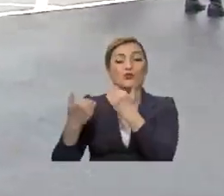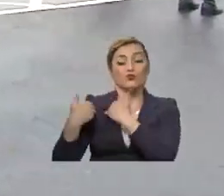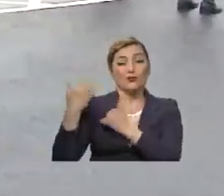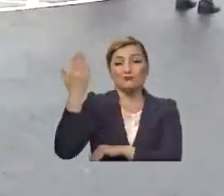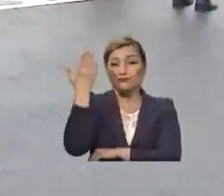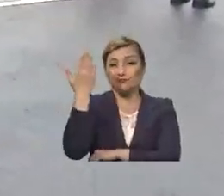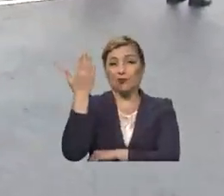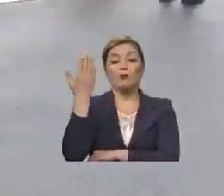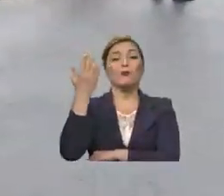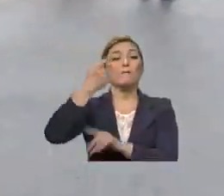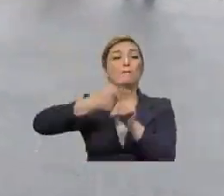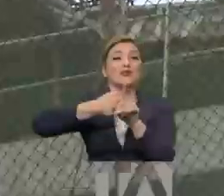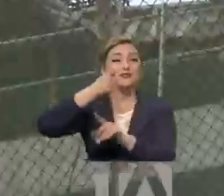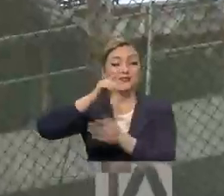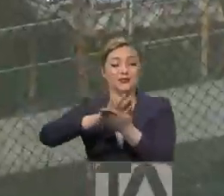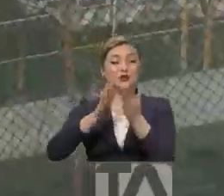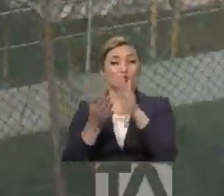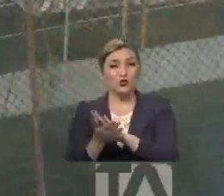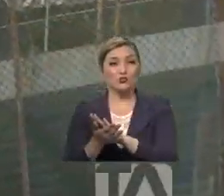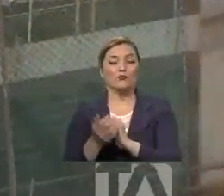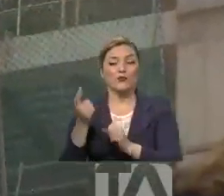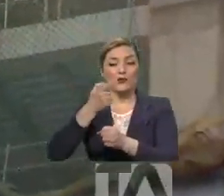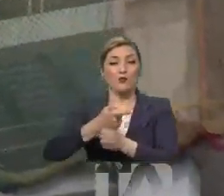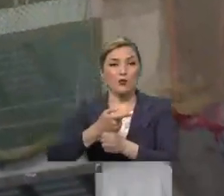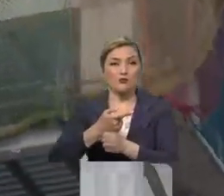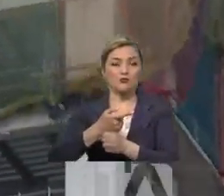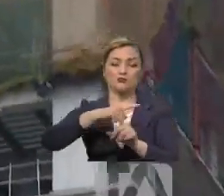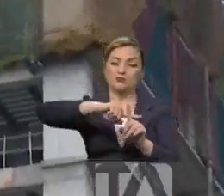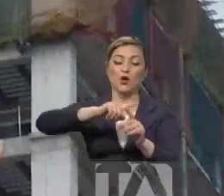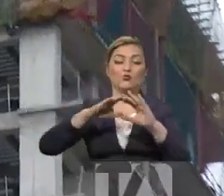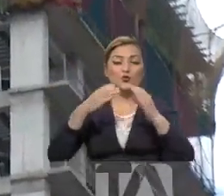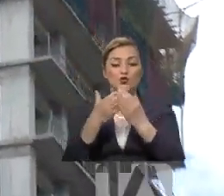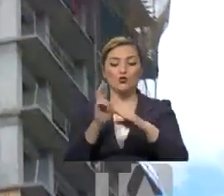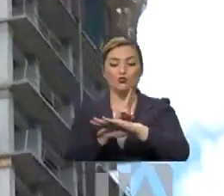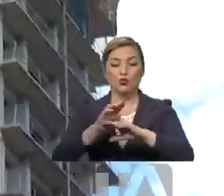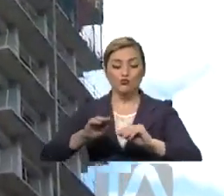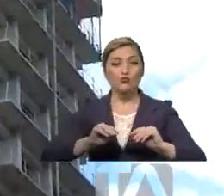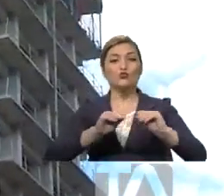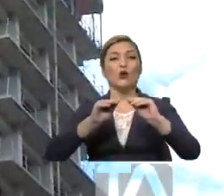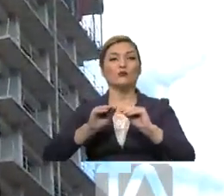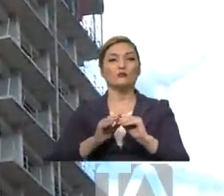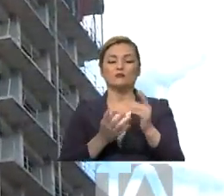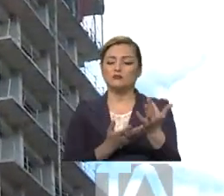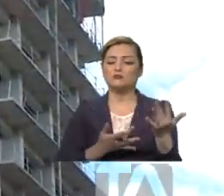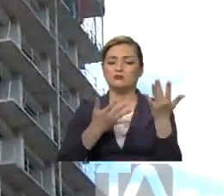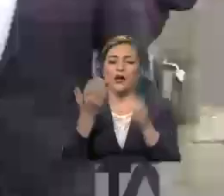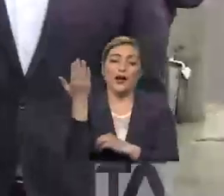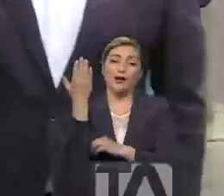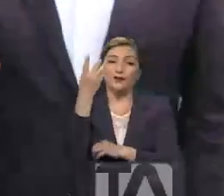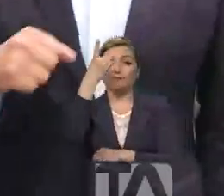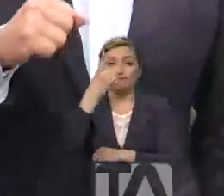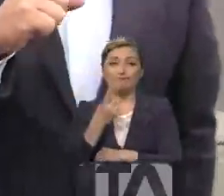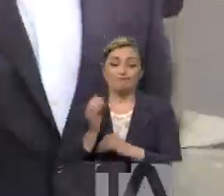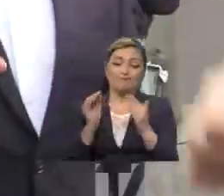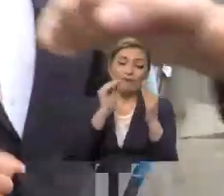Jorge Yunda desde el pasado mes de noviembre. Cuenta con un dictamen favorable de la Comisión de Uso de Suelo, pero espera aún a que el burgomaestre lo